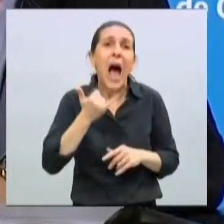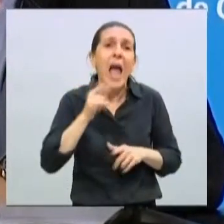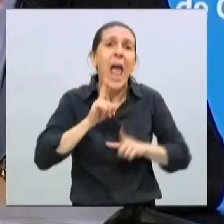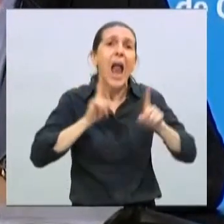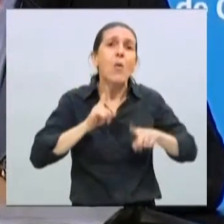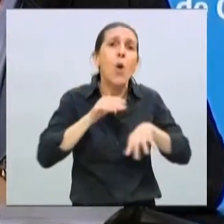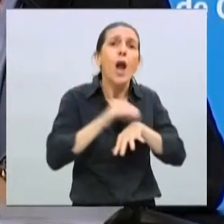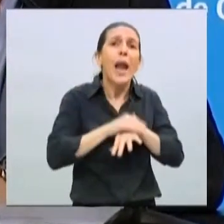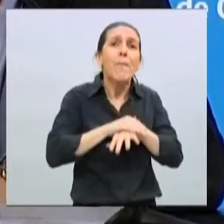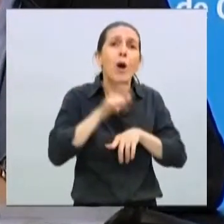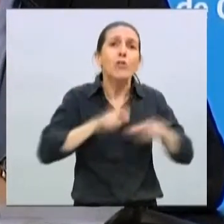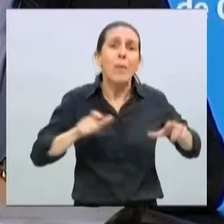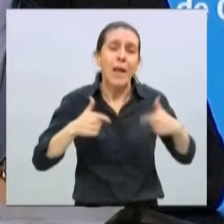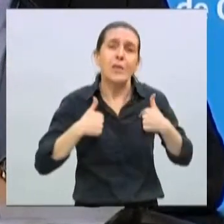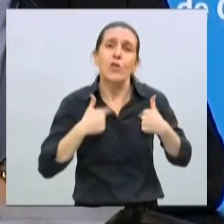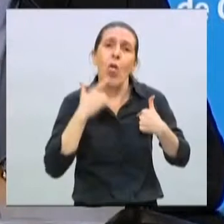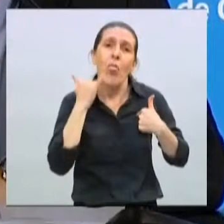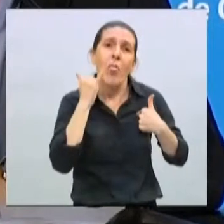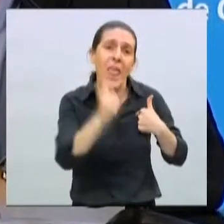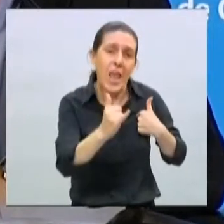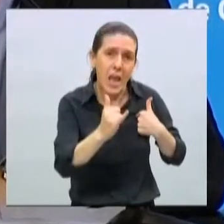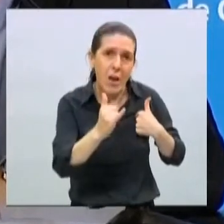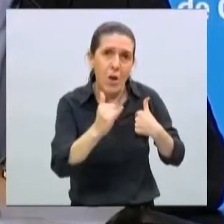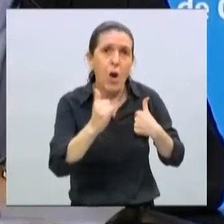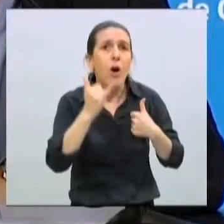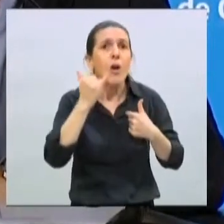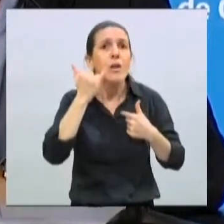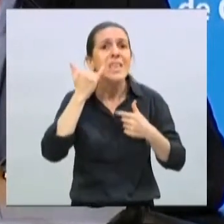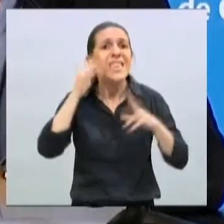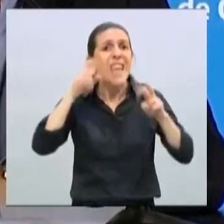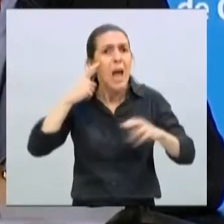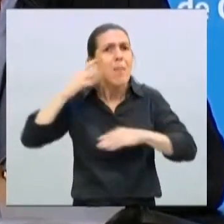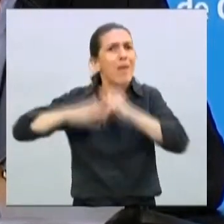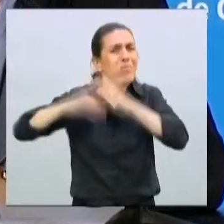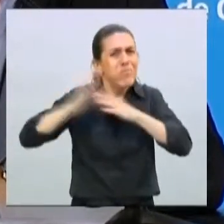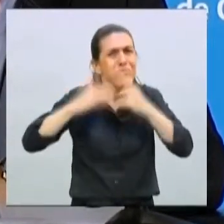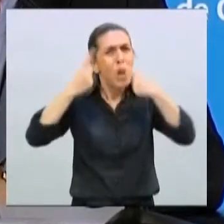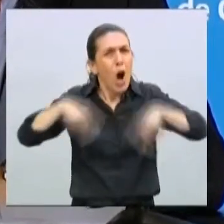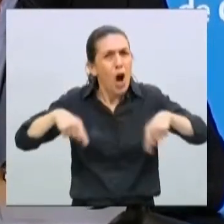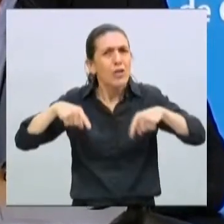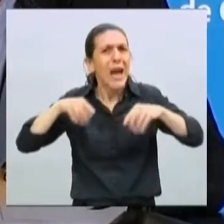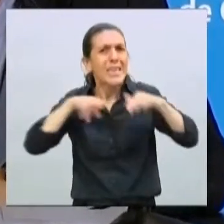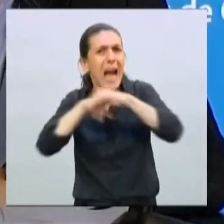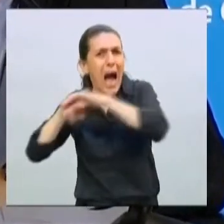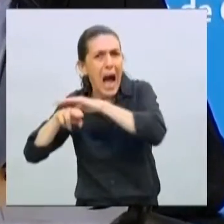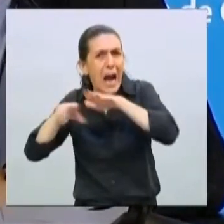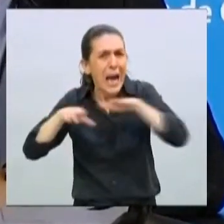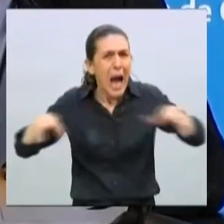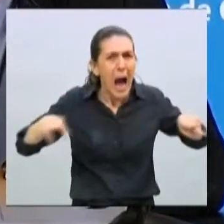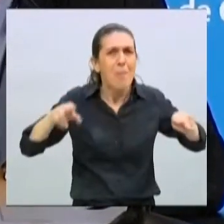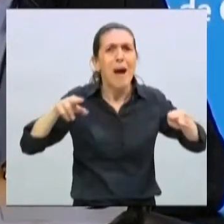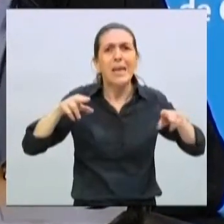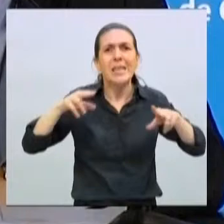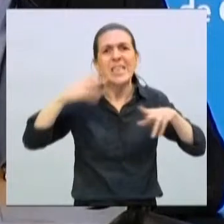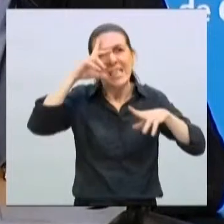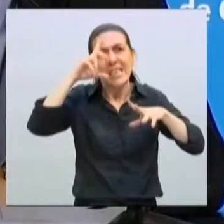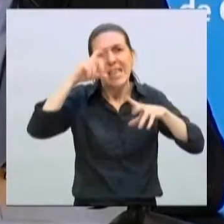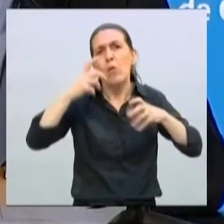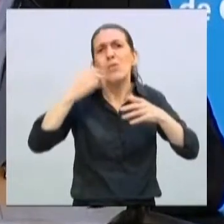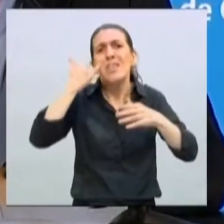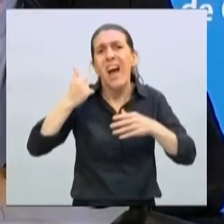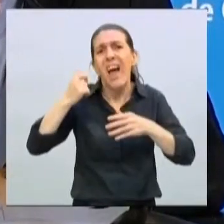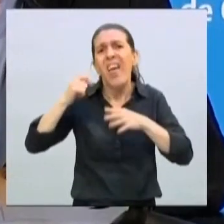responsabilidades, yo quiero decir que hemos preparado el sistema sanitario como no pasaba hace décadas